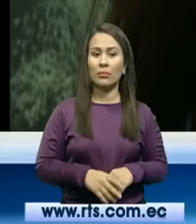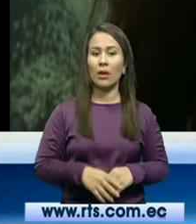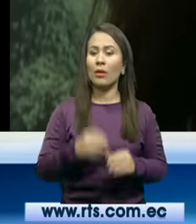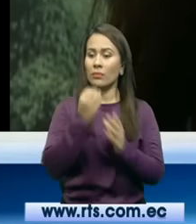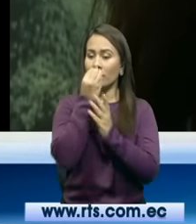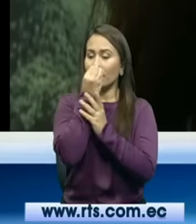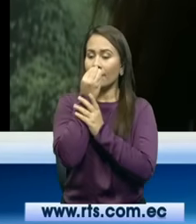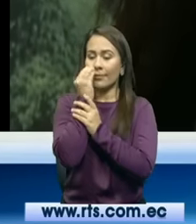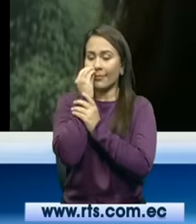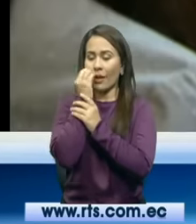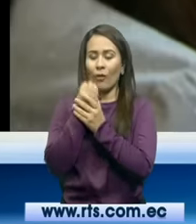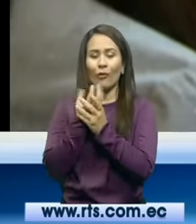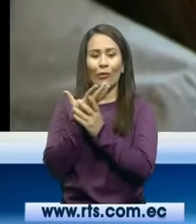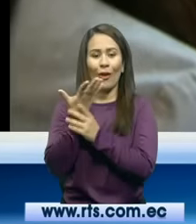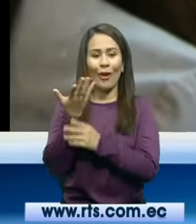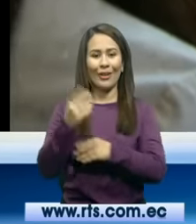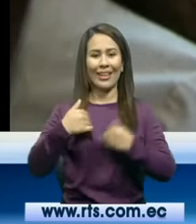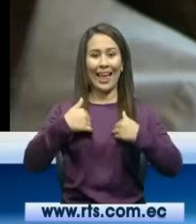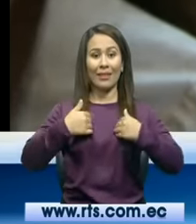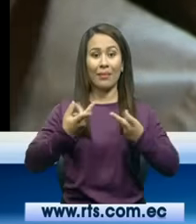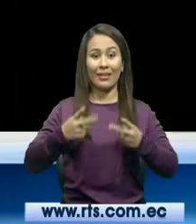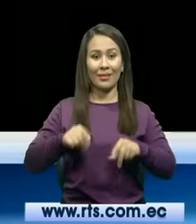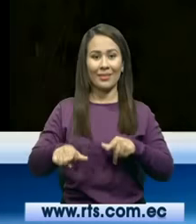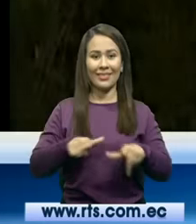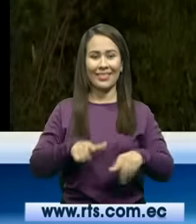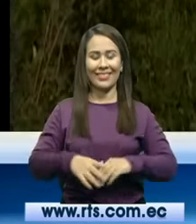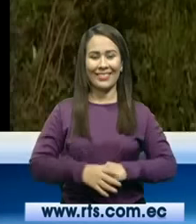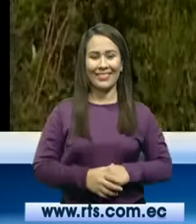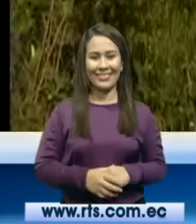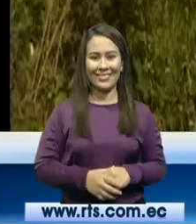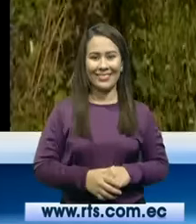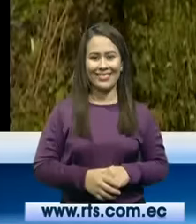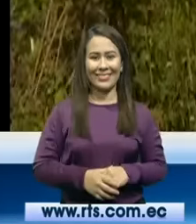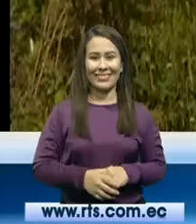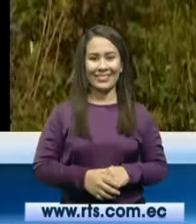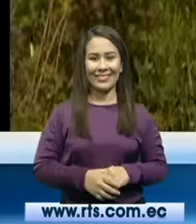fauna de esta reserva ecológica Cotacachi Quiriapas.